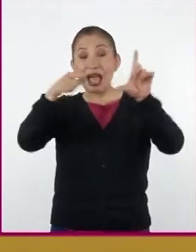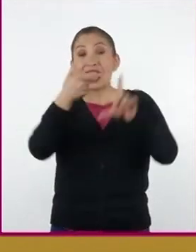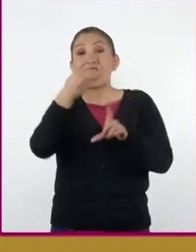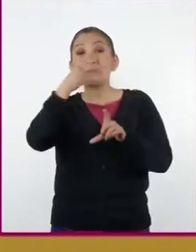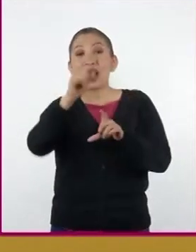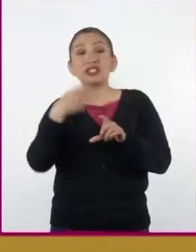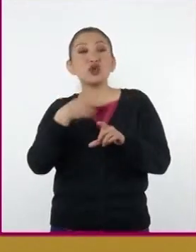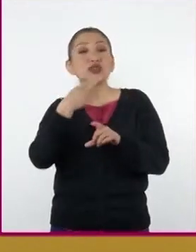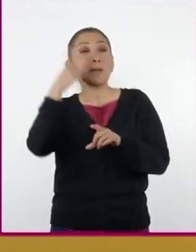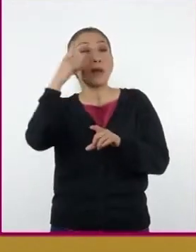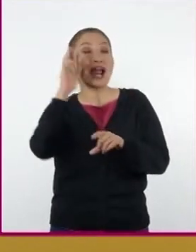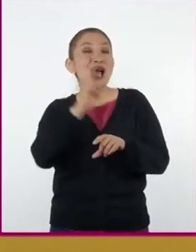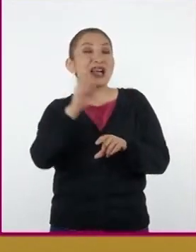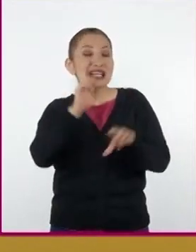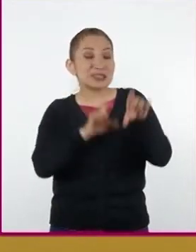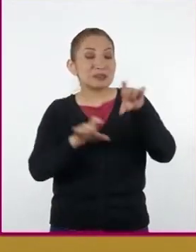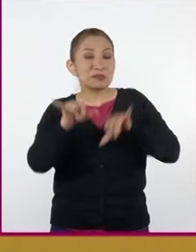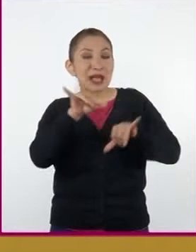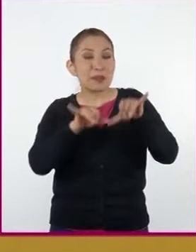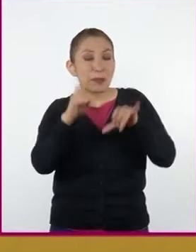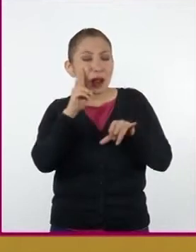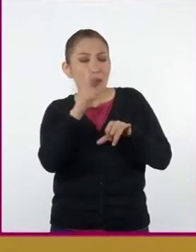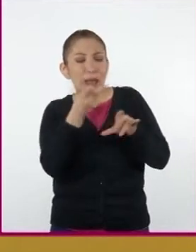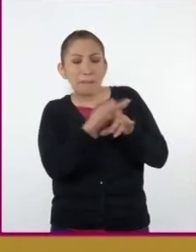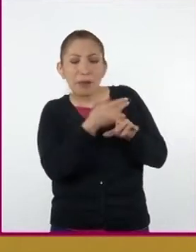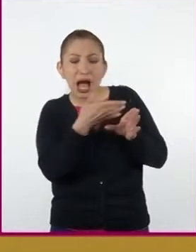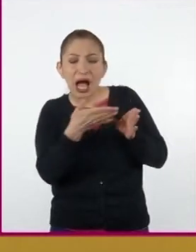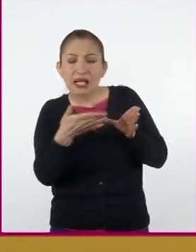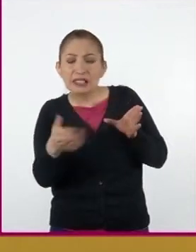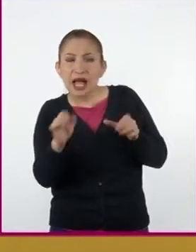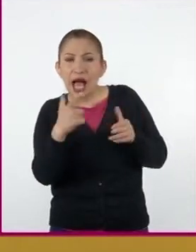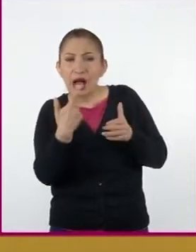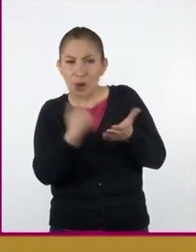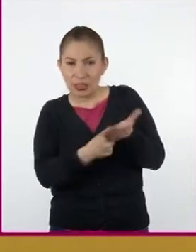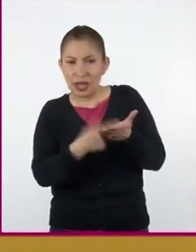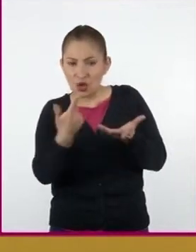en los experimentos para mostrar el comportamiento de un fenómeno.